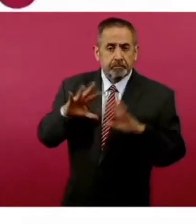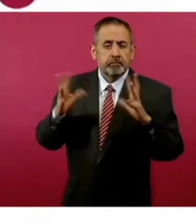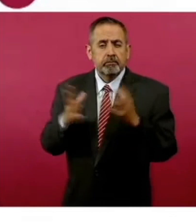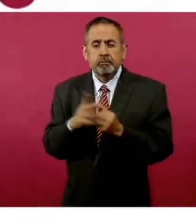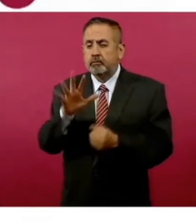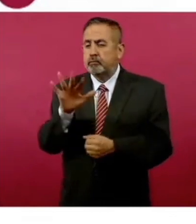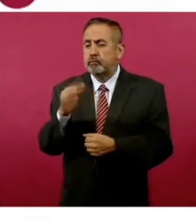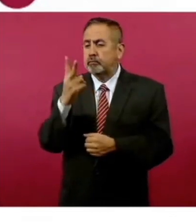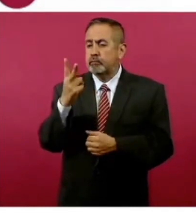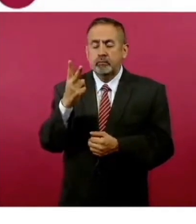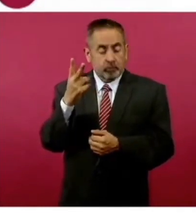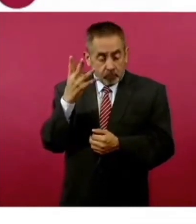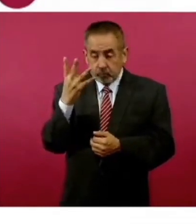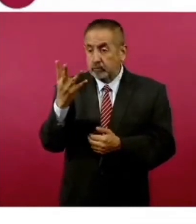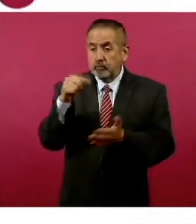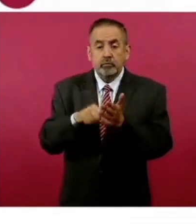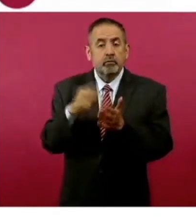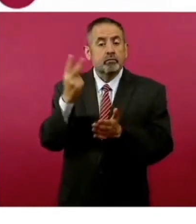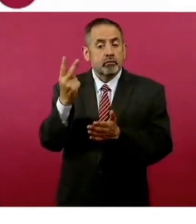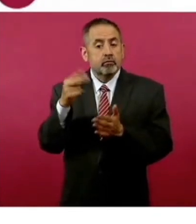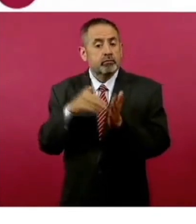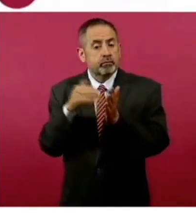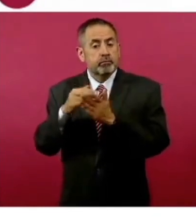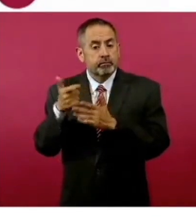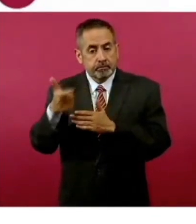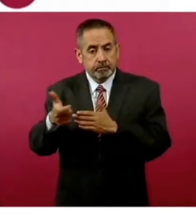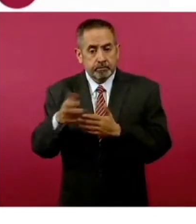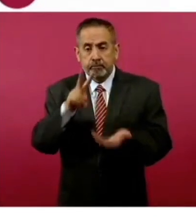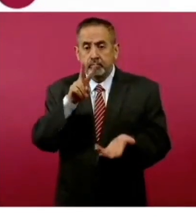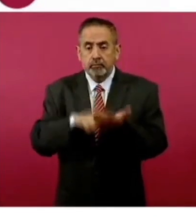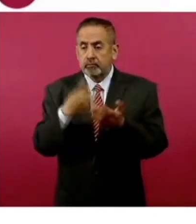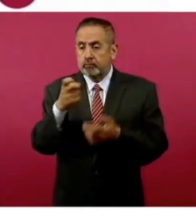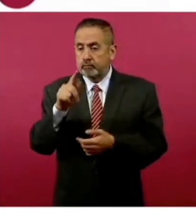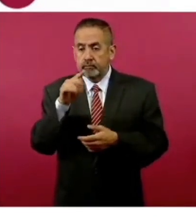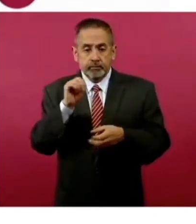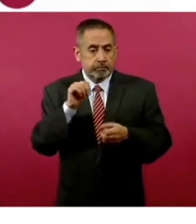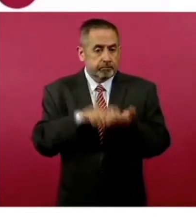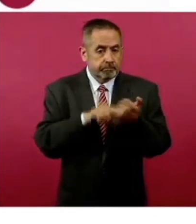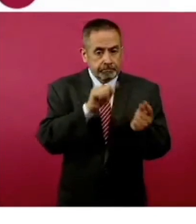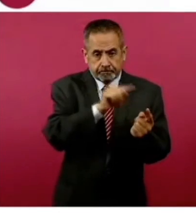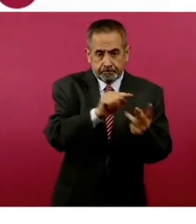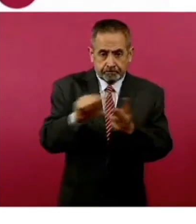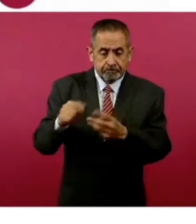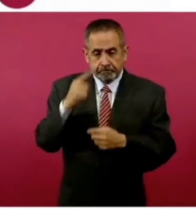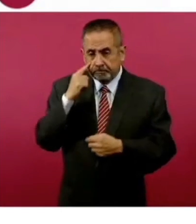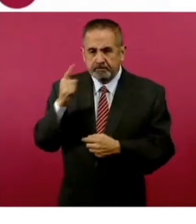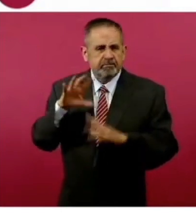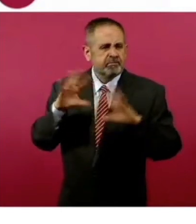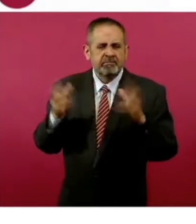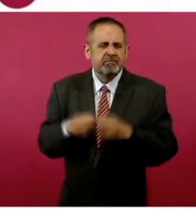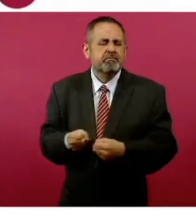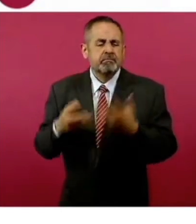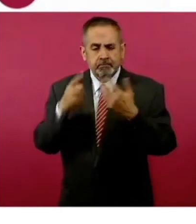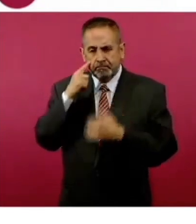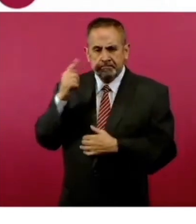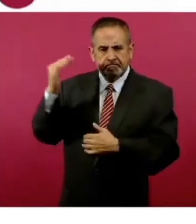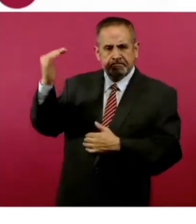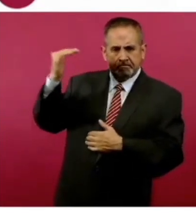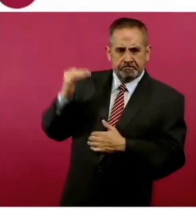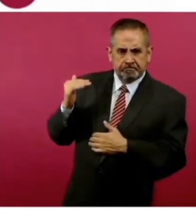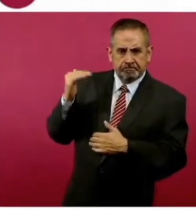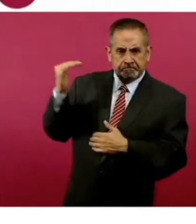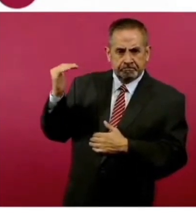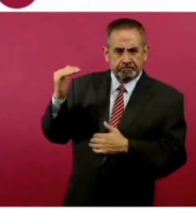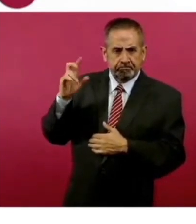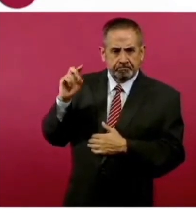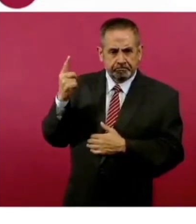punto dos millones de pesos en dos mil doscientas setenta y nueve acciones aquí se han intervenido 31 plantas de